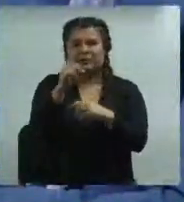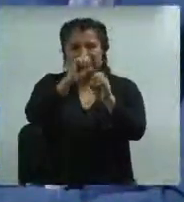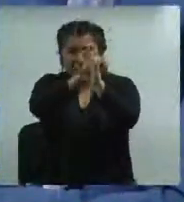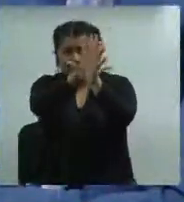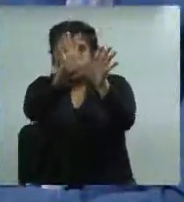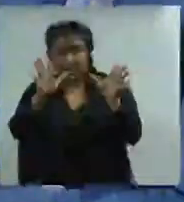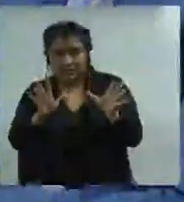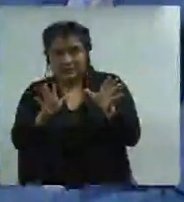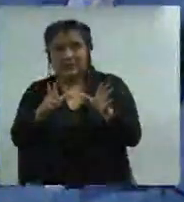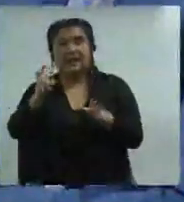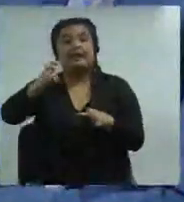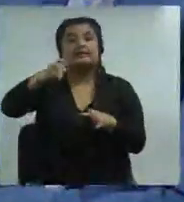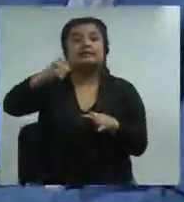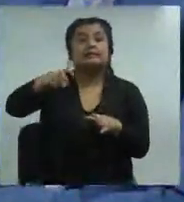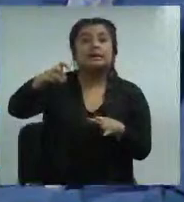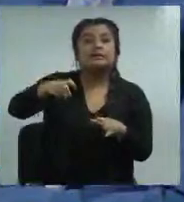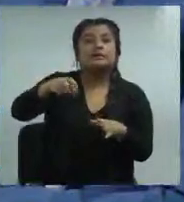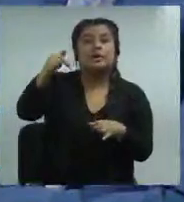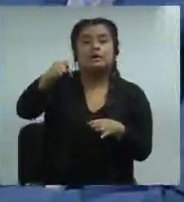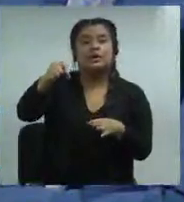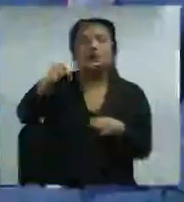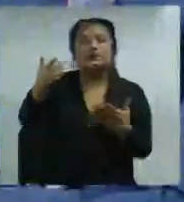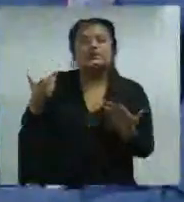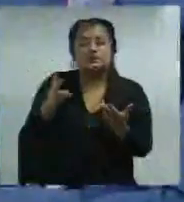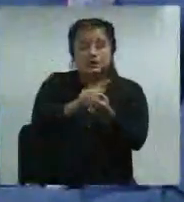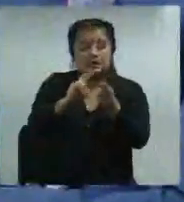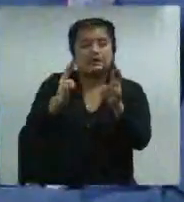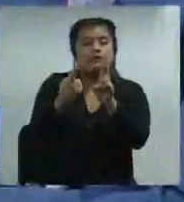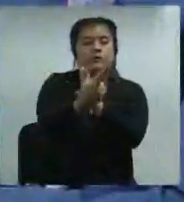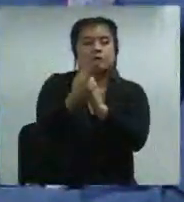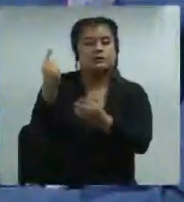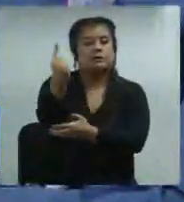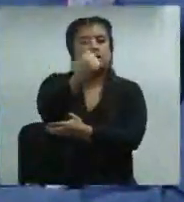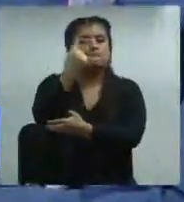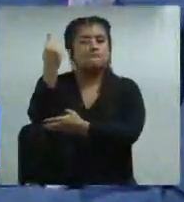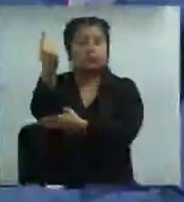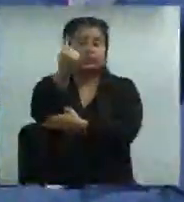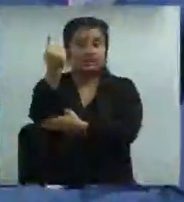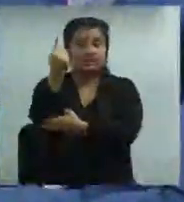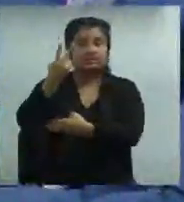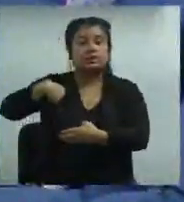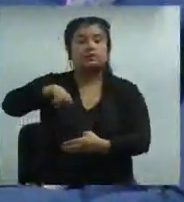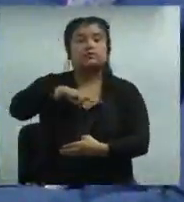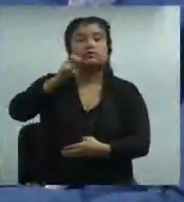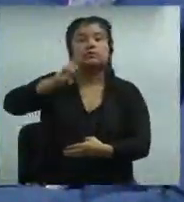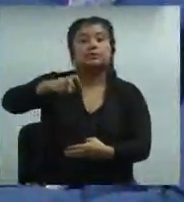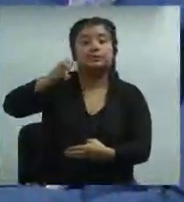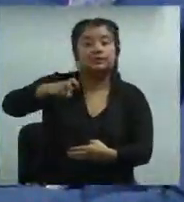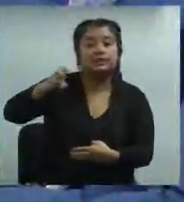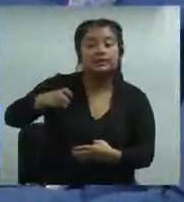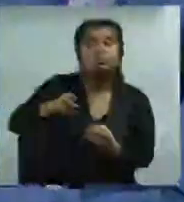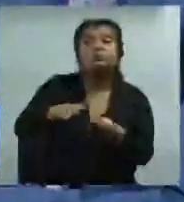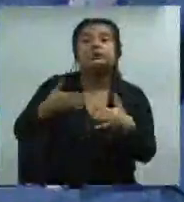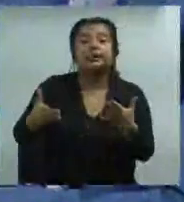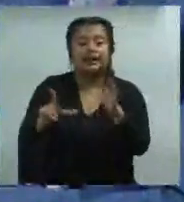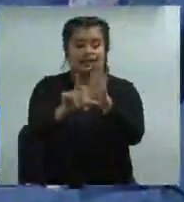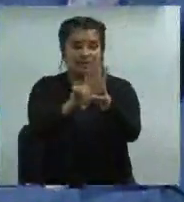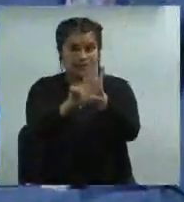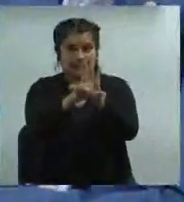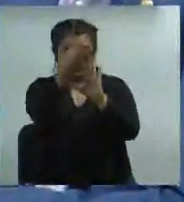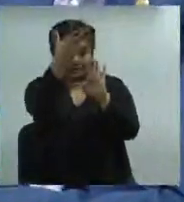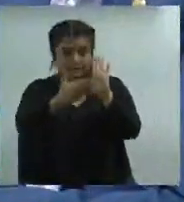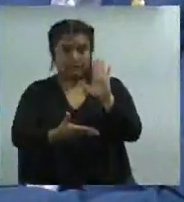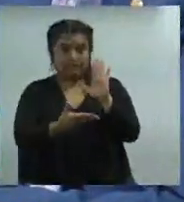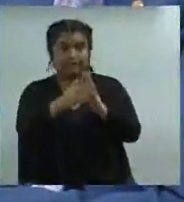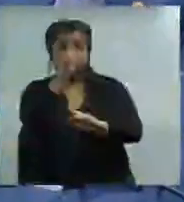y que en este momento no sean las reformas sustantivas que necesita esta ley.